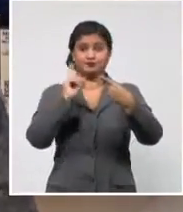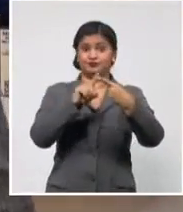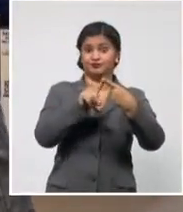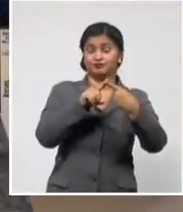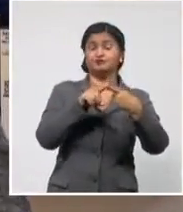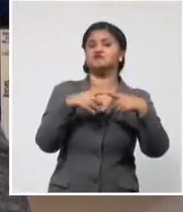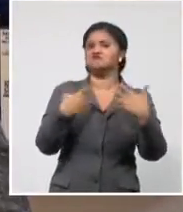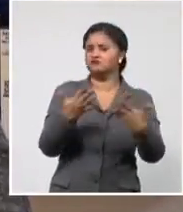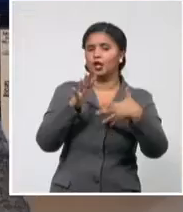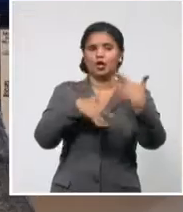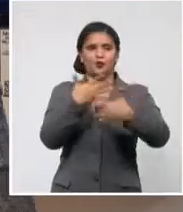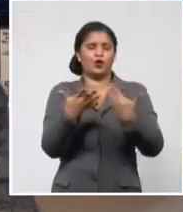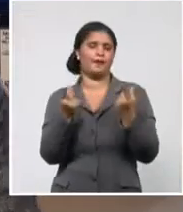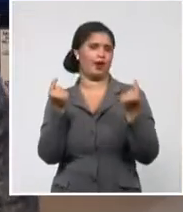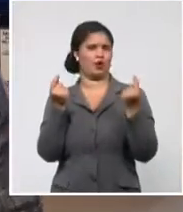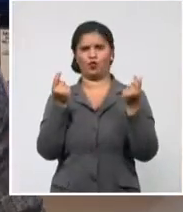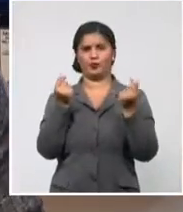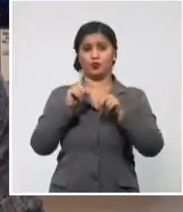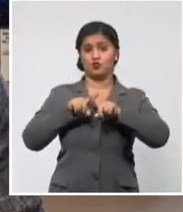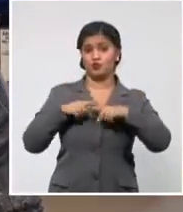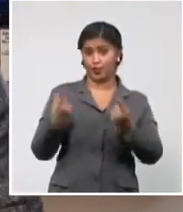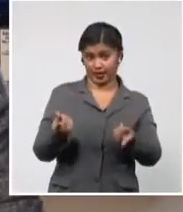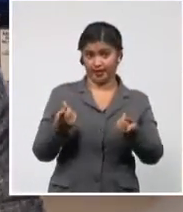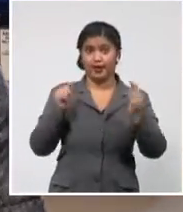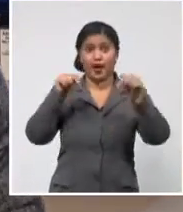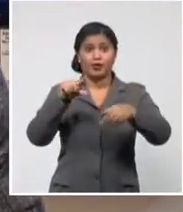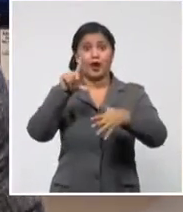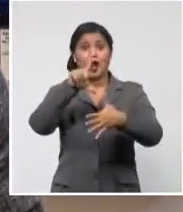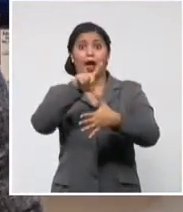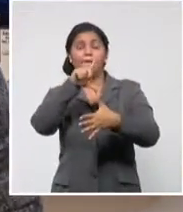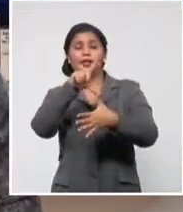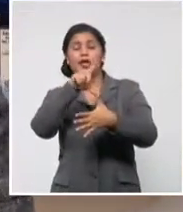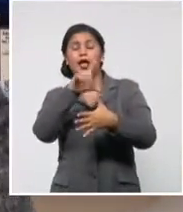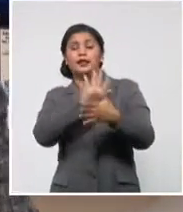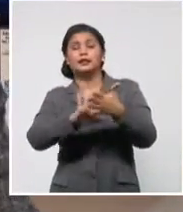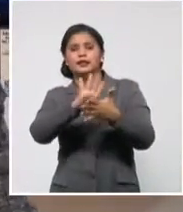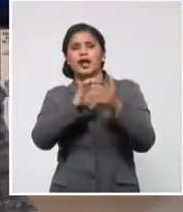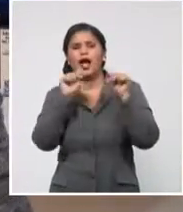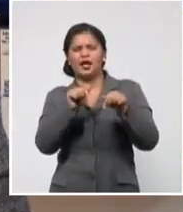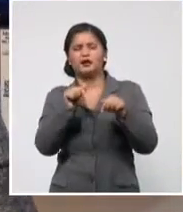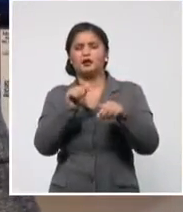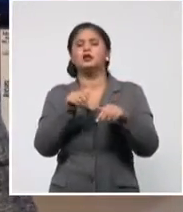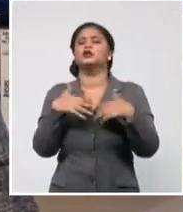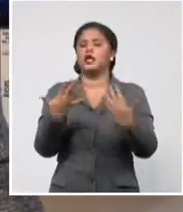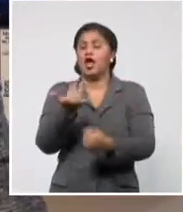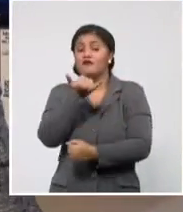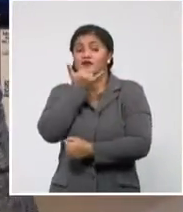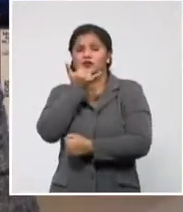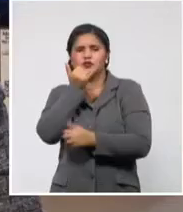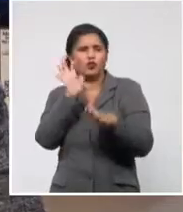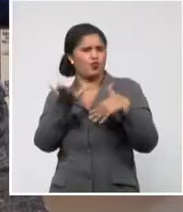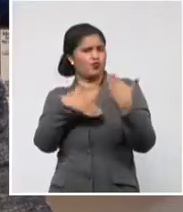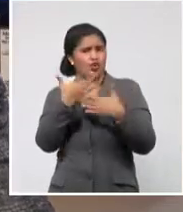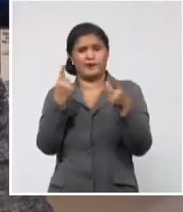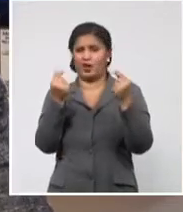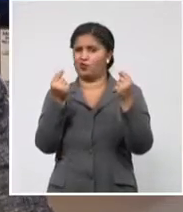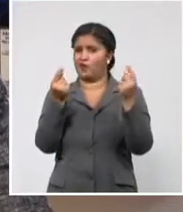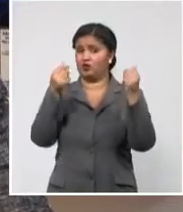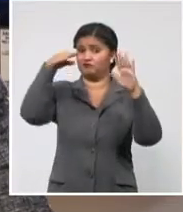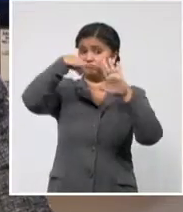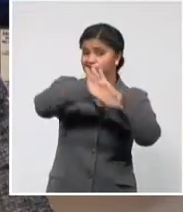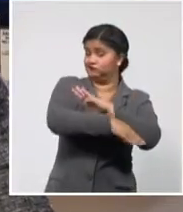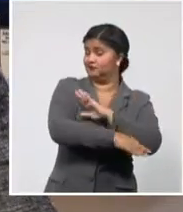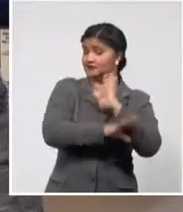económica. América Latina vive una crisis económica, es una crisis económica mundial que ya venía caminando y que se ha visto agudizada